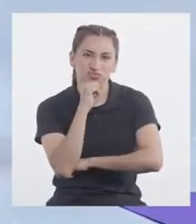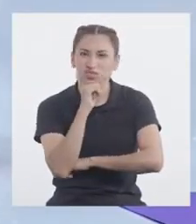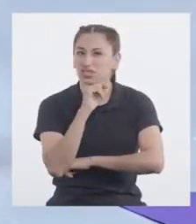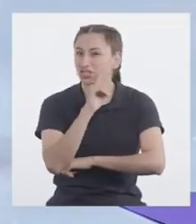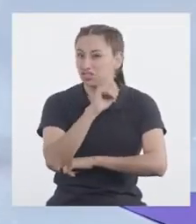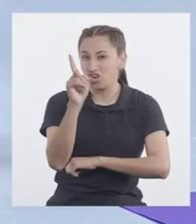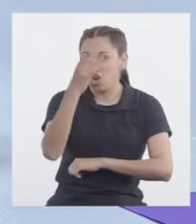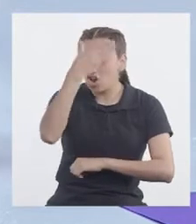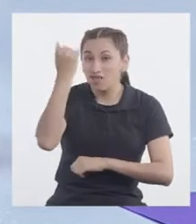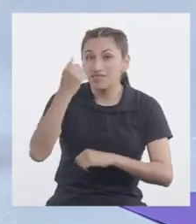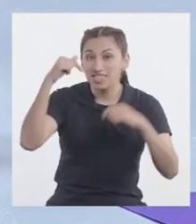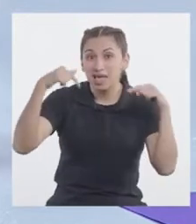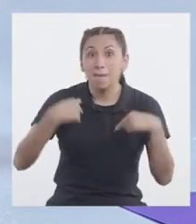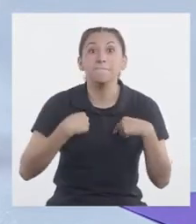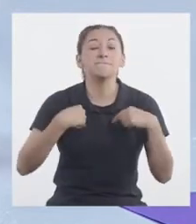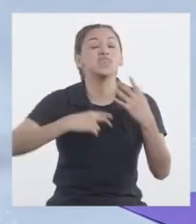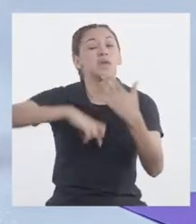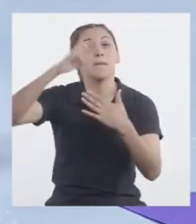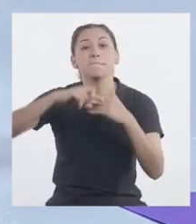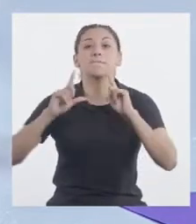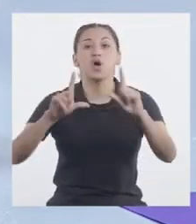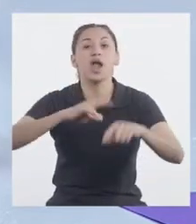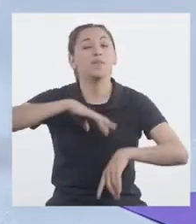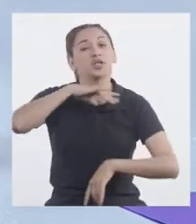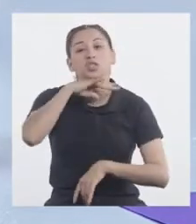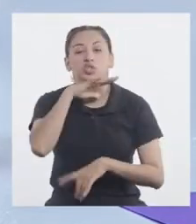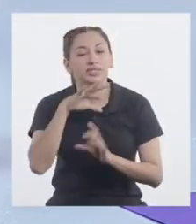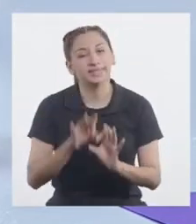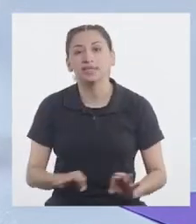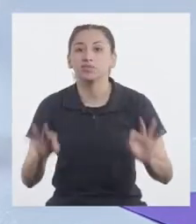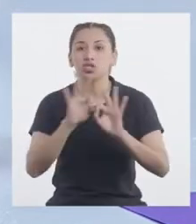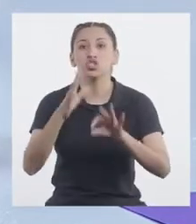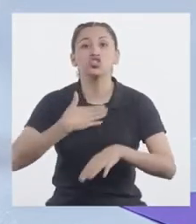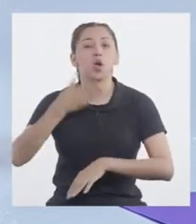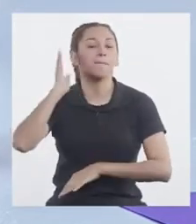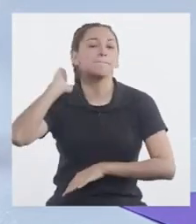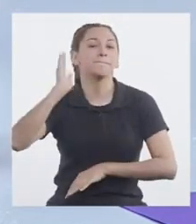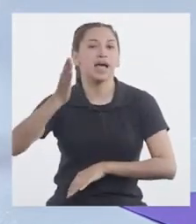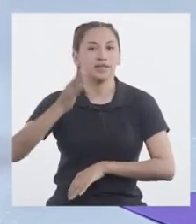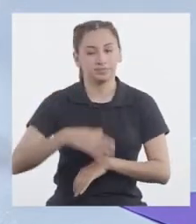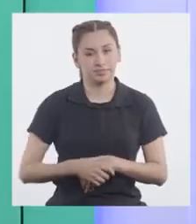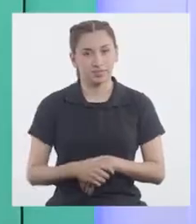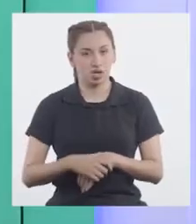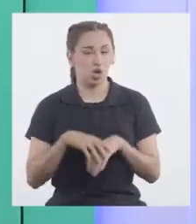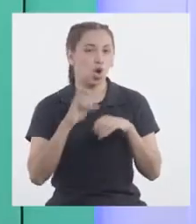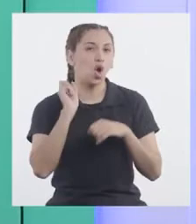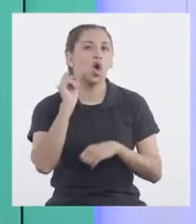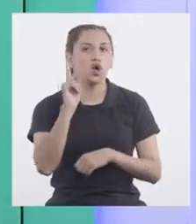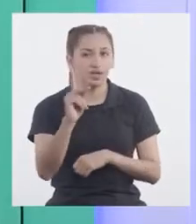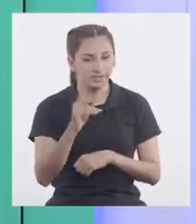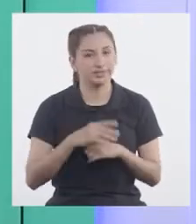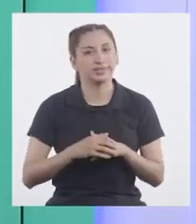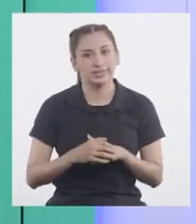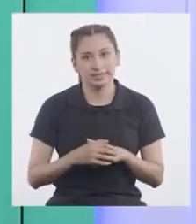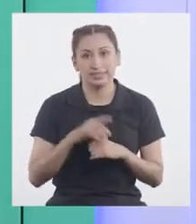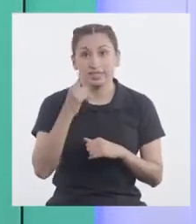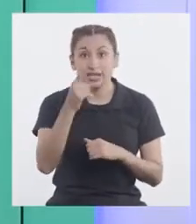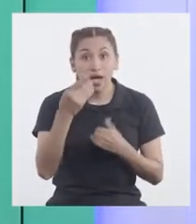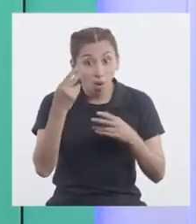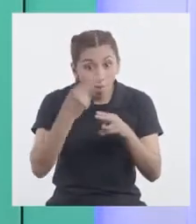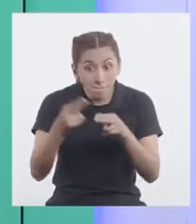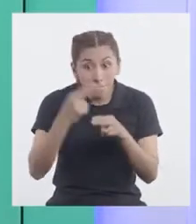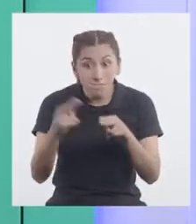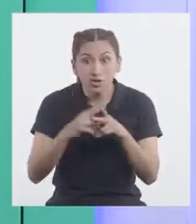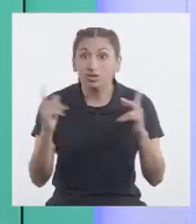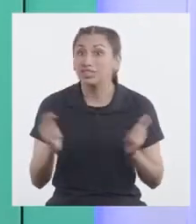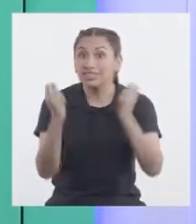Convénzanme. No se olviden de que el Tosinical es mi programa. Yo decido. Ok, entonces más allá de que